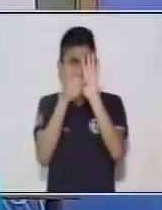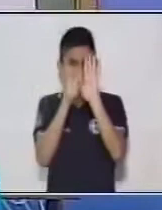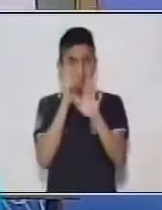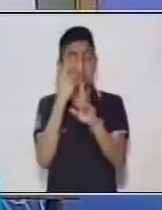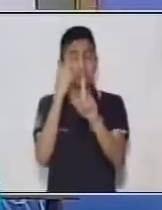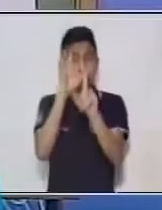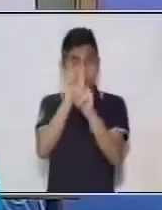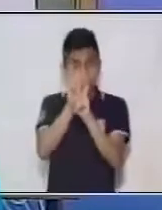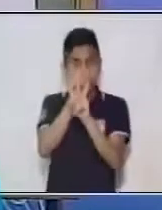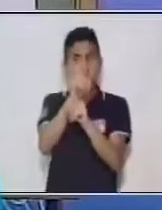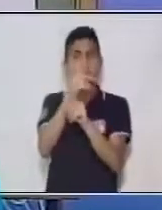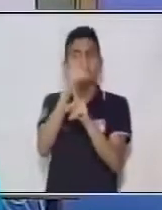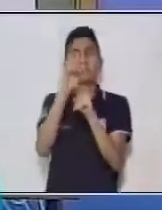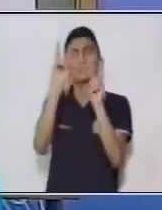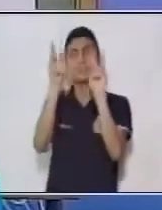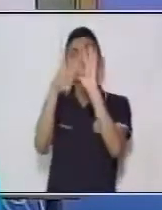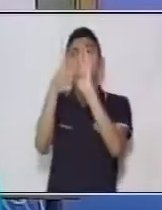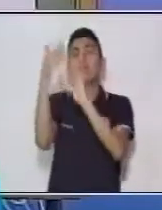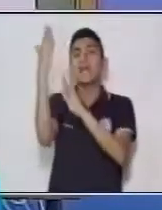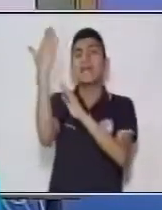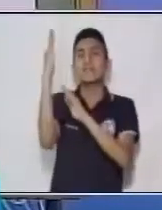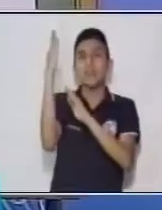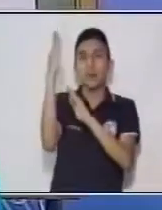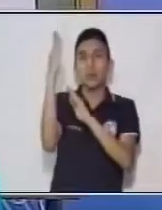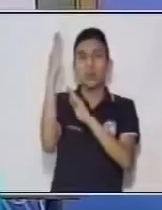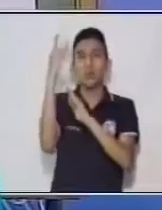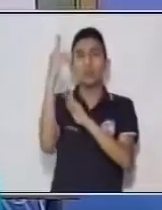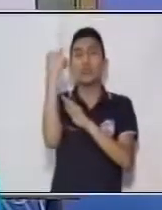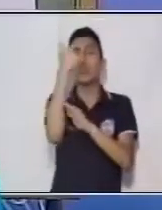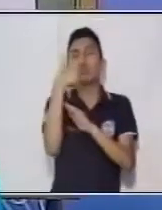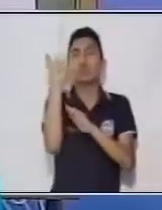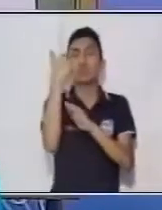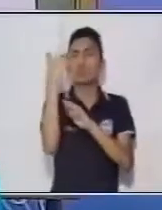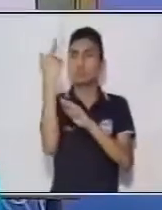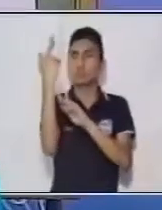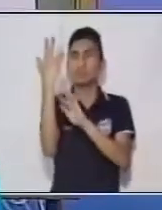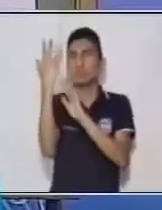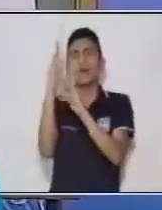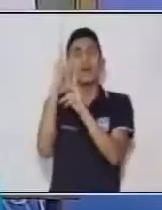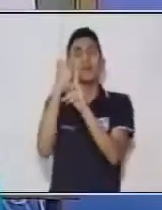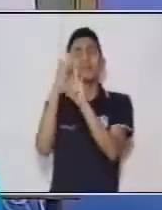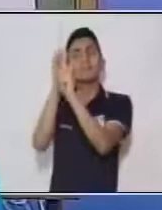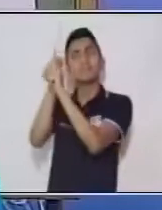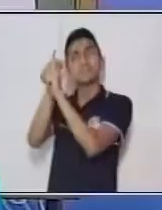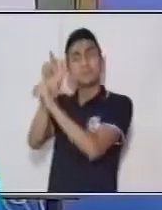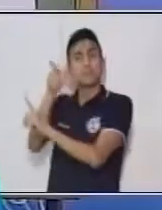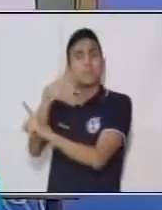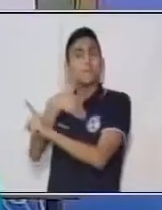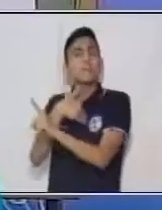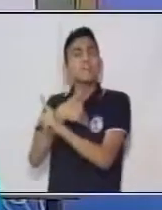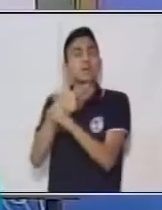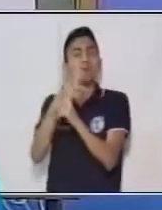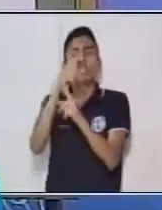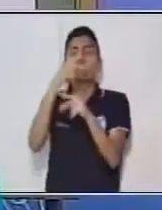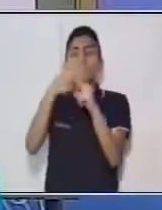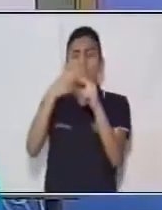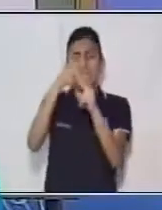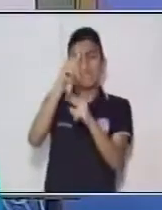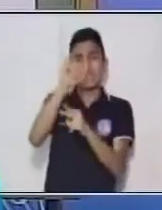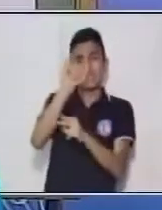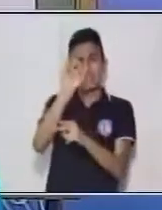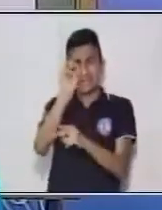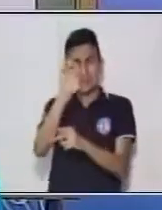observas, ¿verdad?, en el espejo tu rostro, podrás encontrar que hay cierta simetría, pero que no